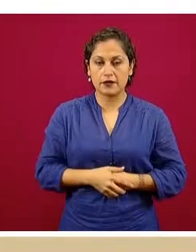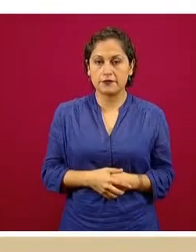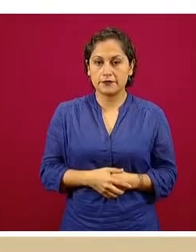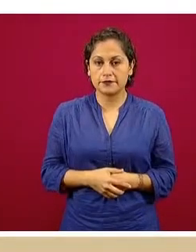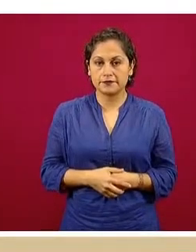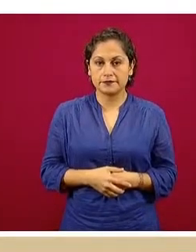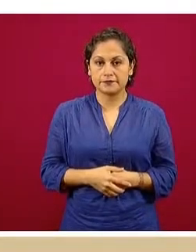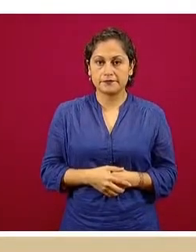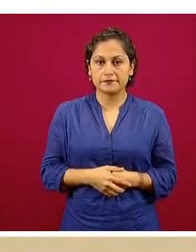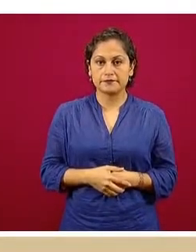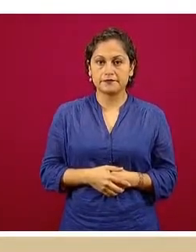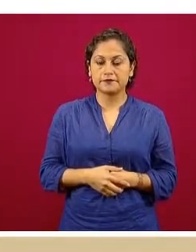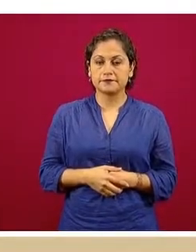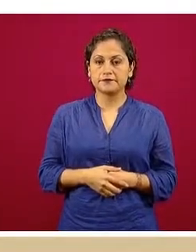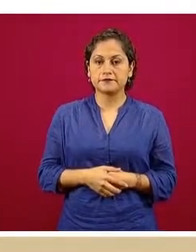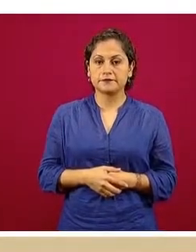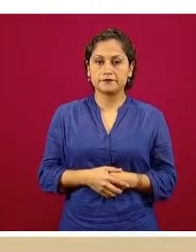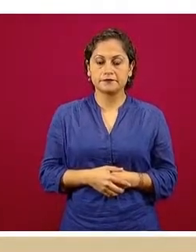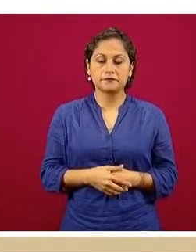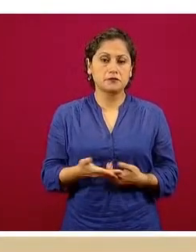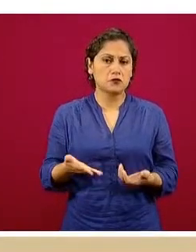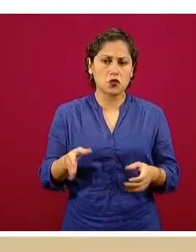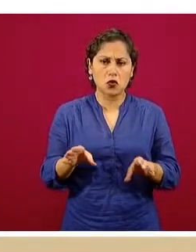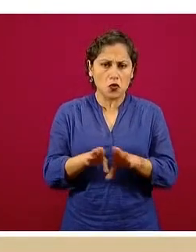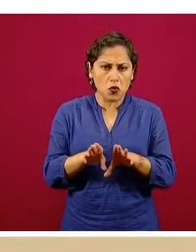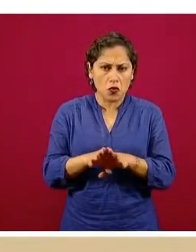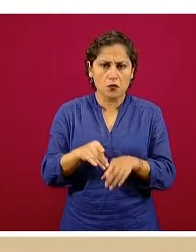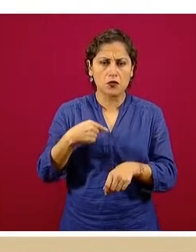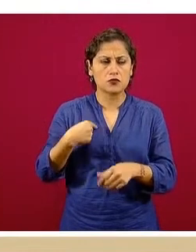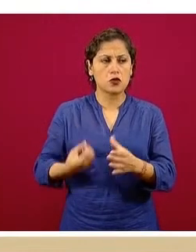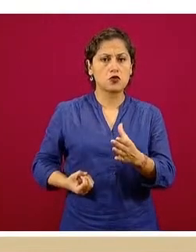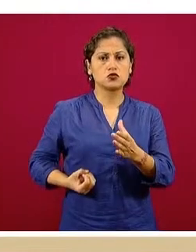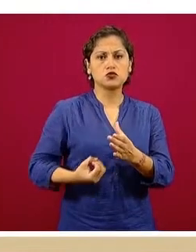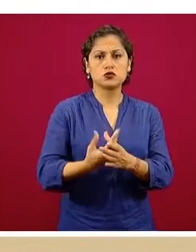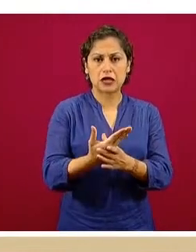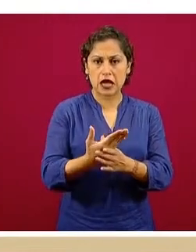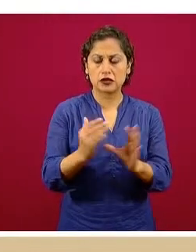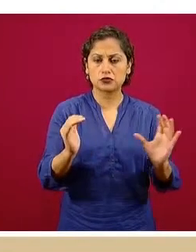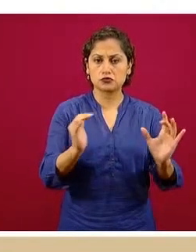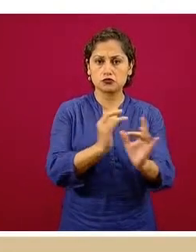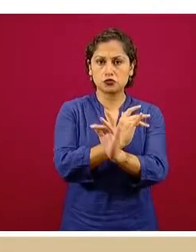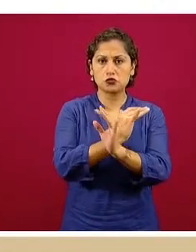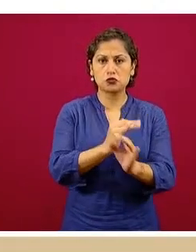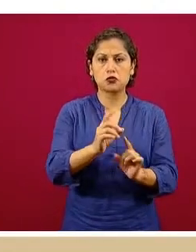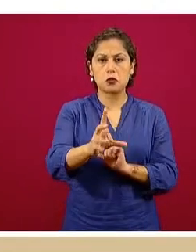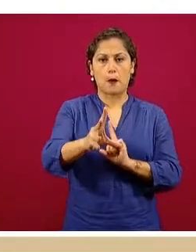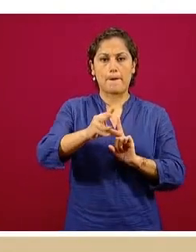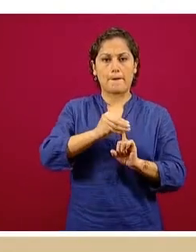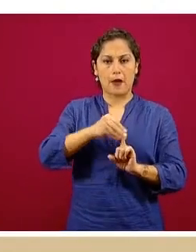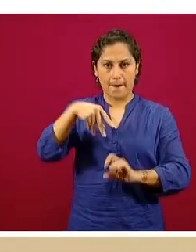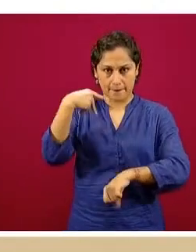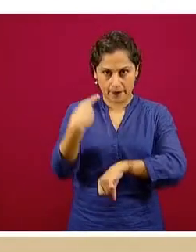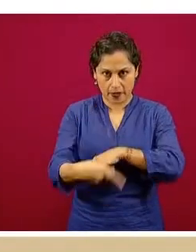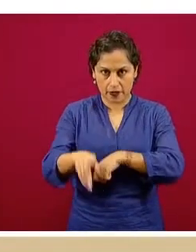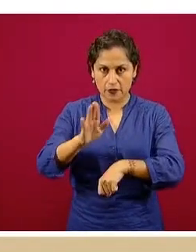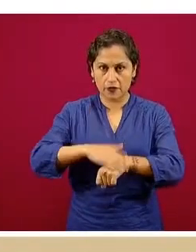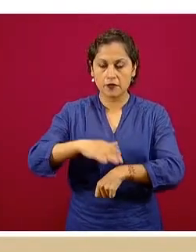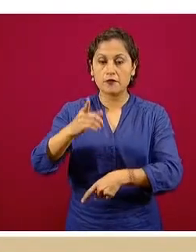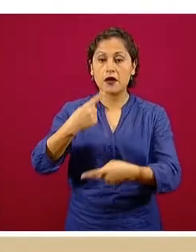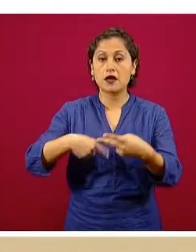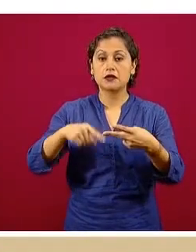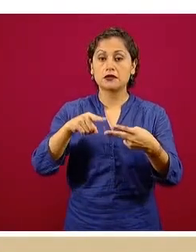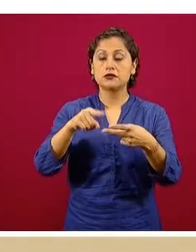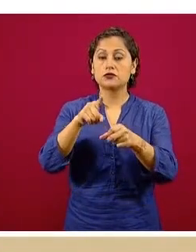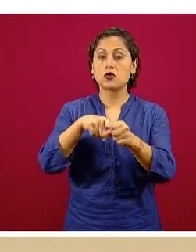nivel de poderío contagiarme si salgo al espacio público y adquirir la enfermedad nivel alto naranja lo mismo es un nivel